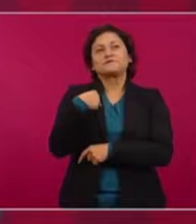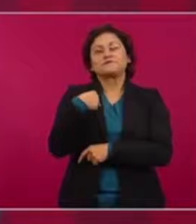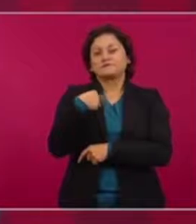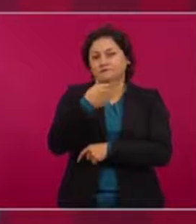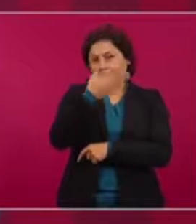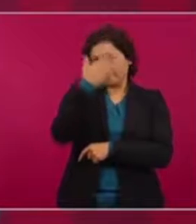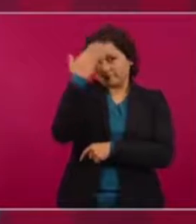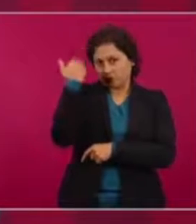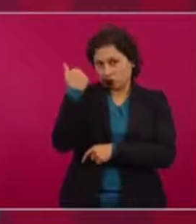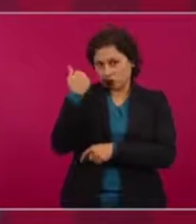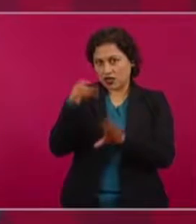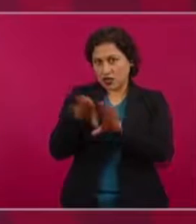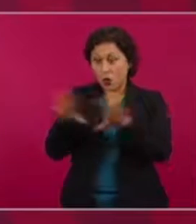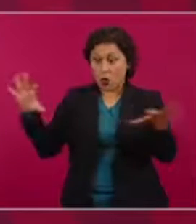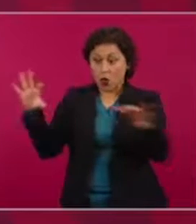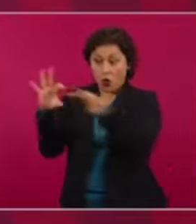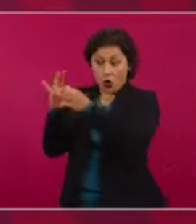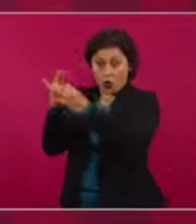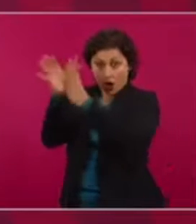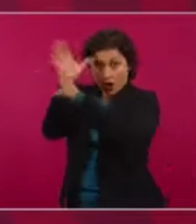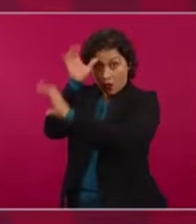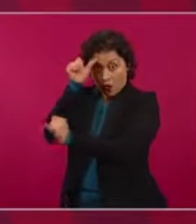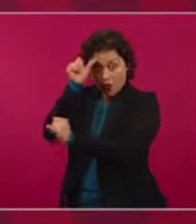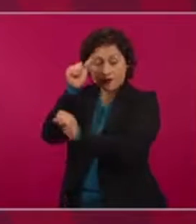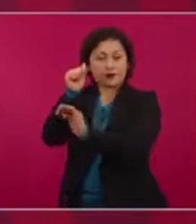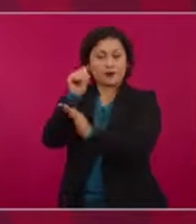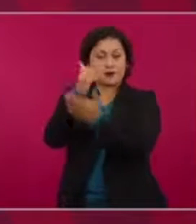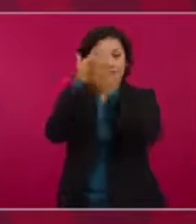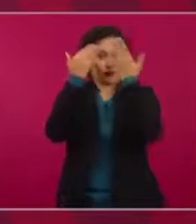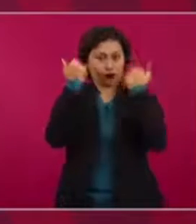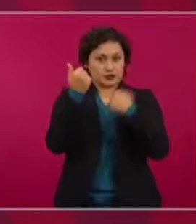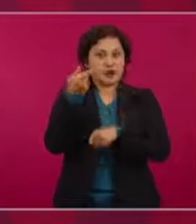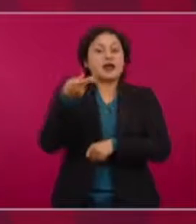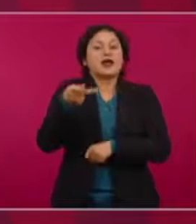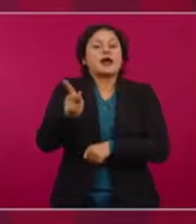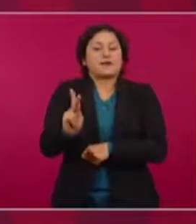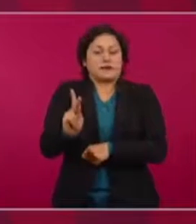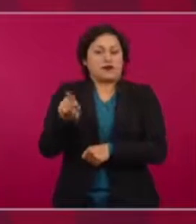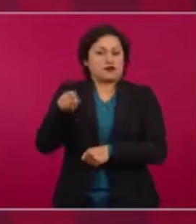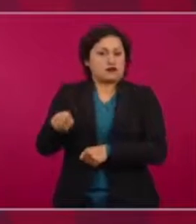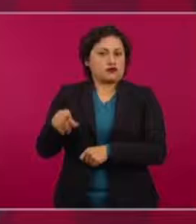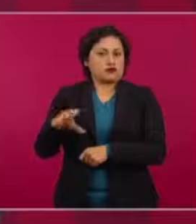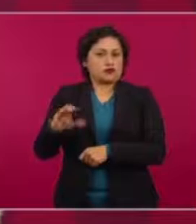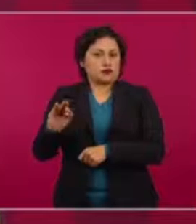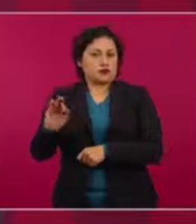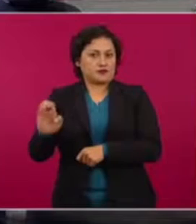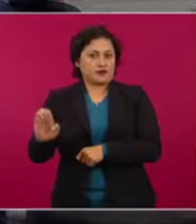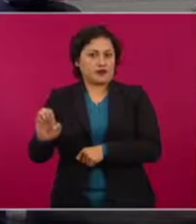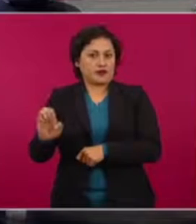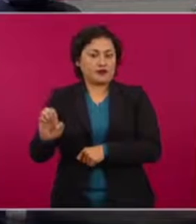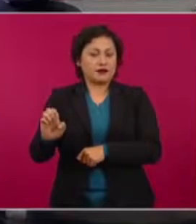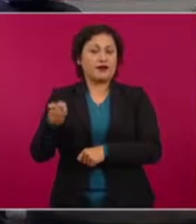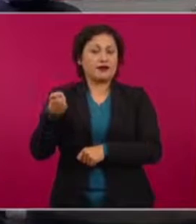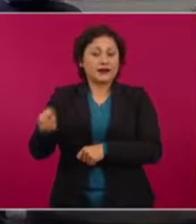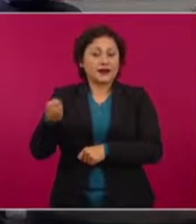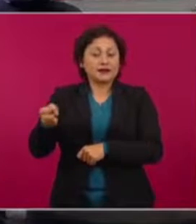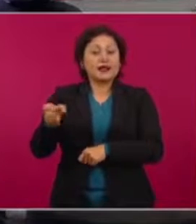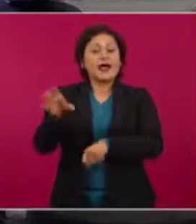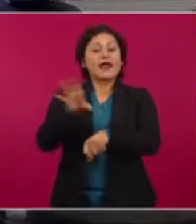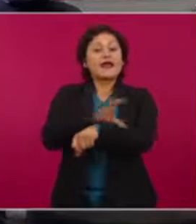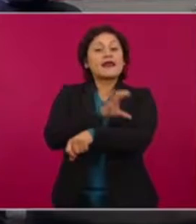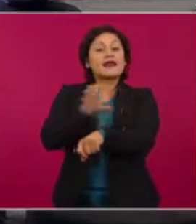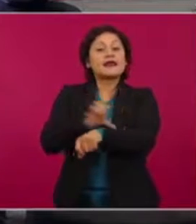esté sucediendo, pero sí es la comisión la que está entregando la energía a estas